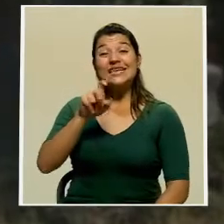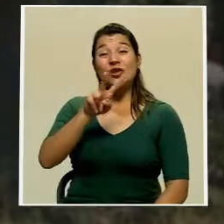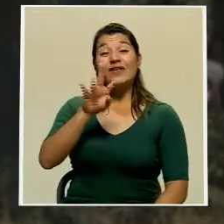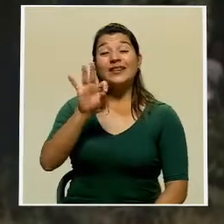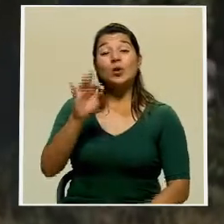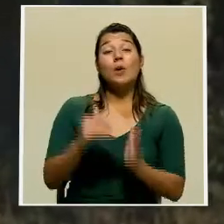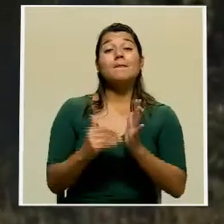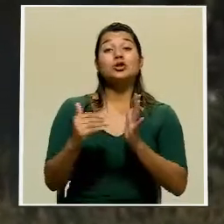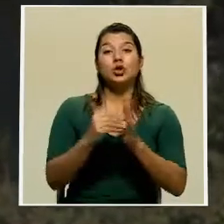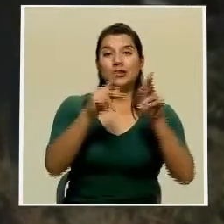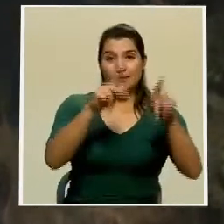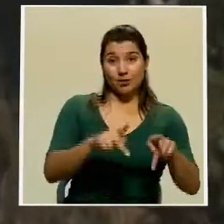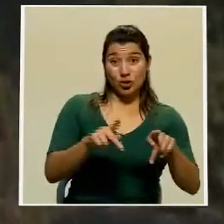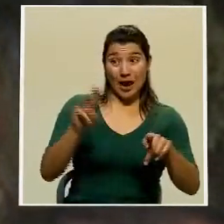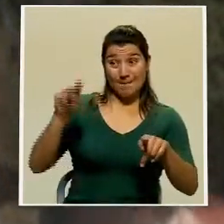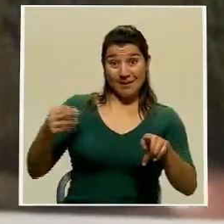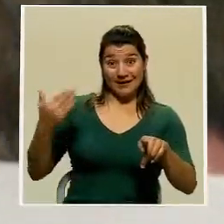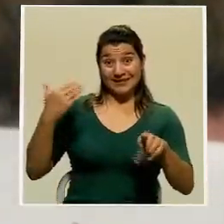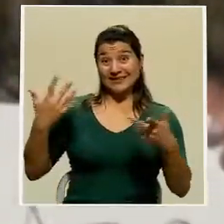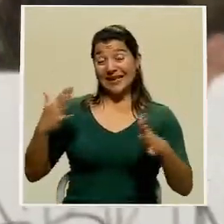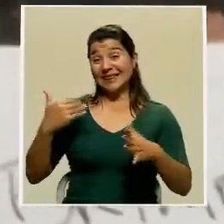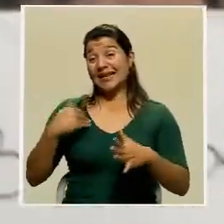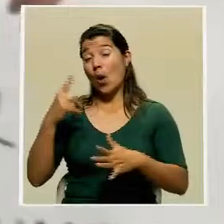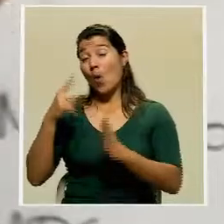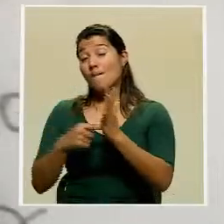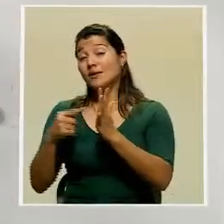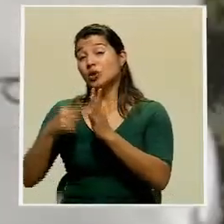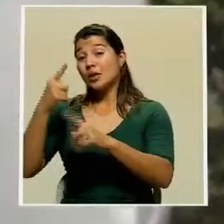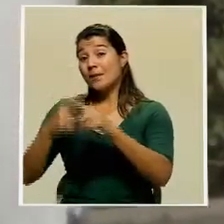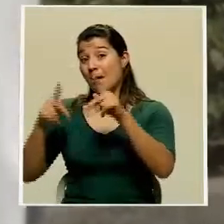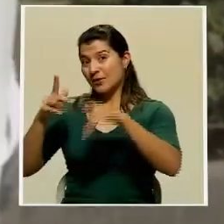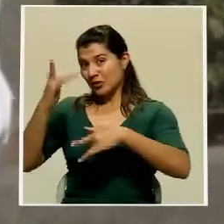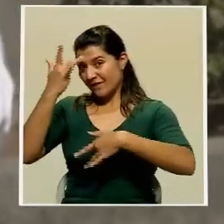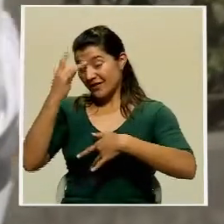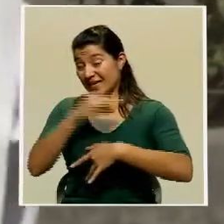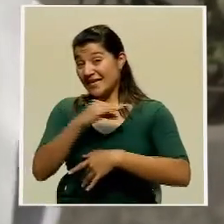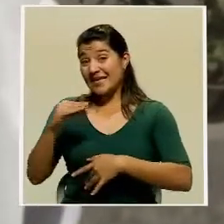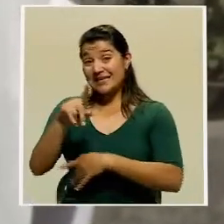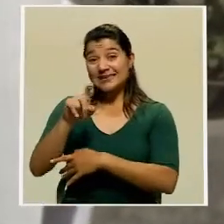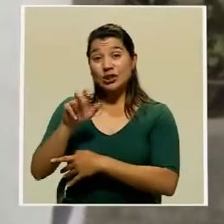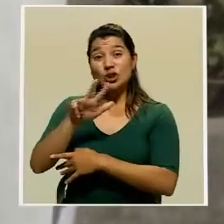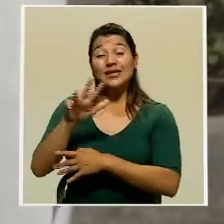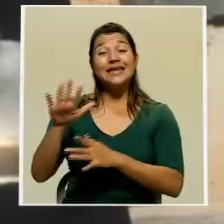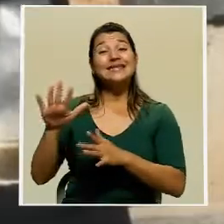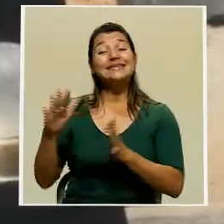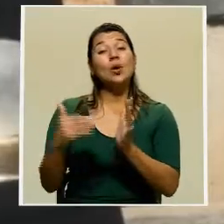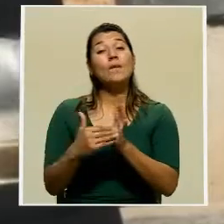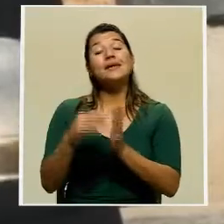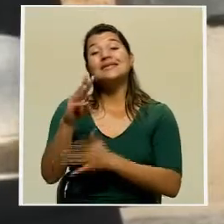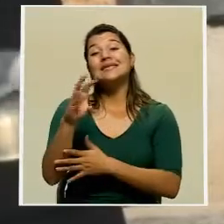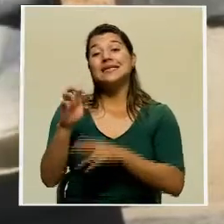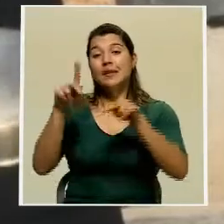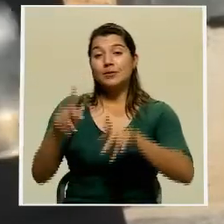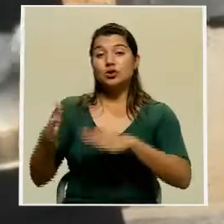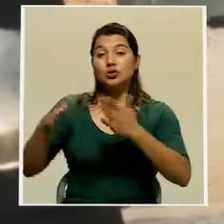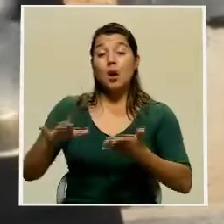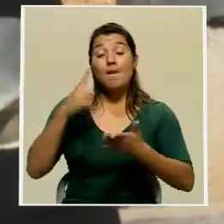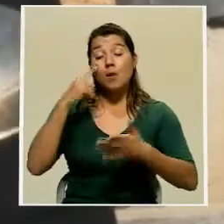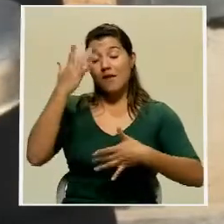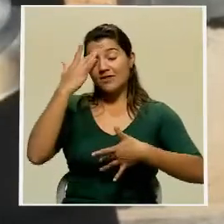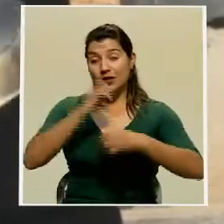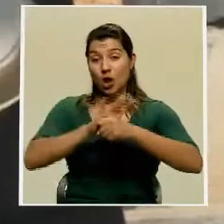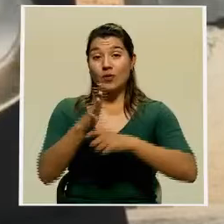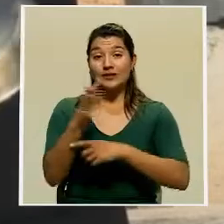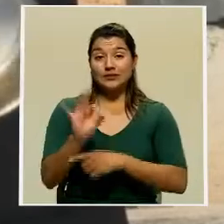habitantes, registraba hasta el martes 1,5 millones de casos confirmados y más de 135,600 defunciones por COVID-19, según